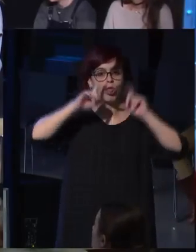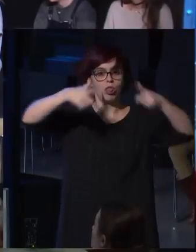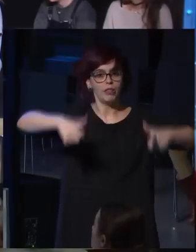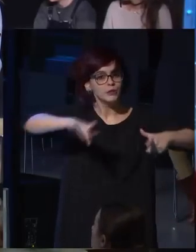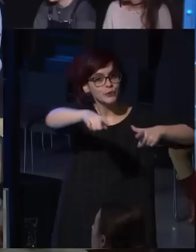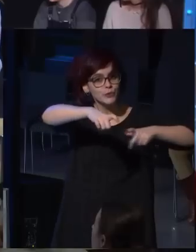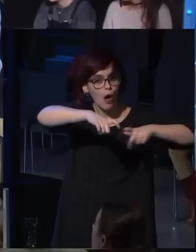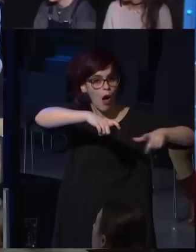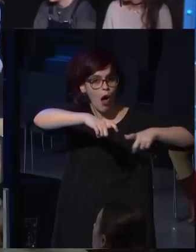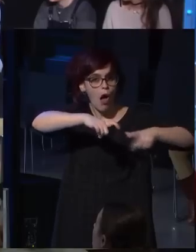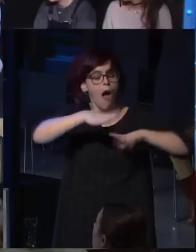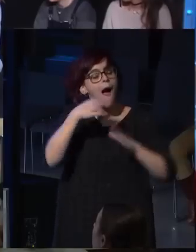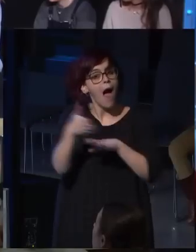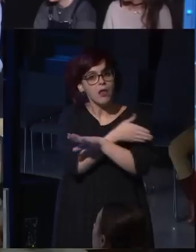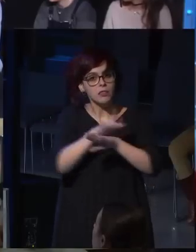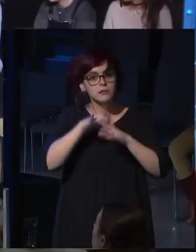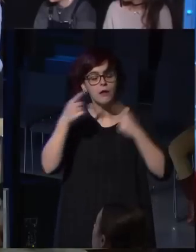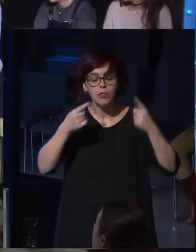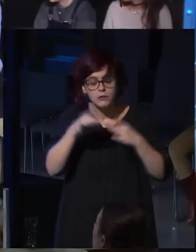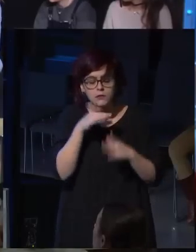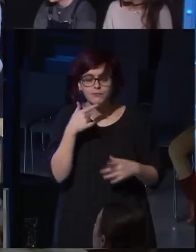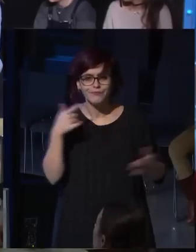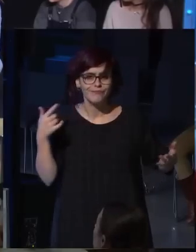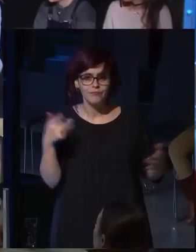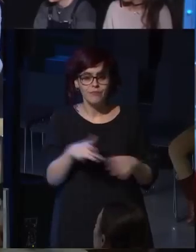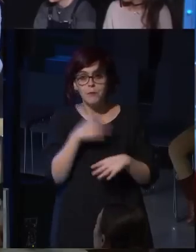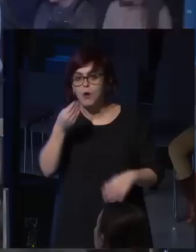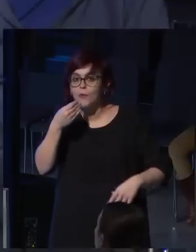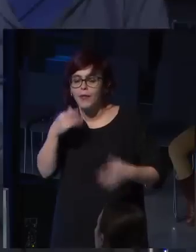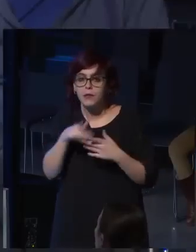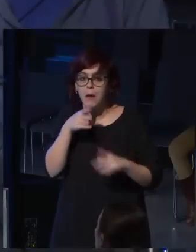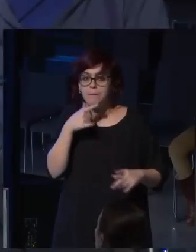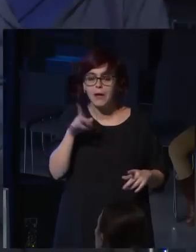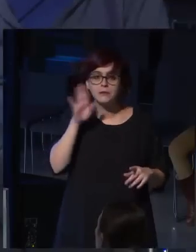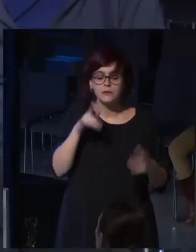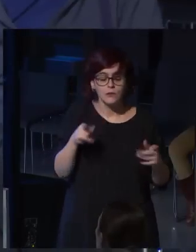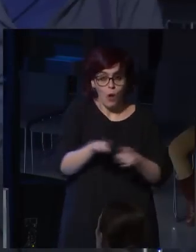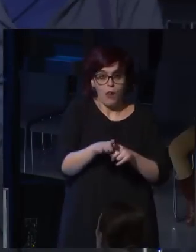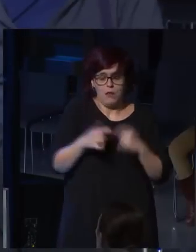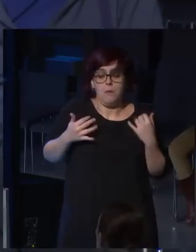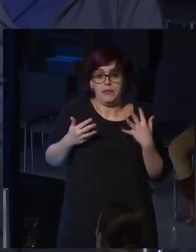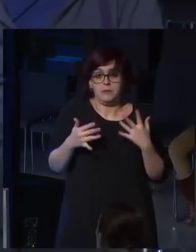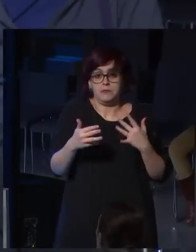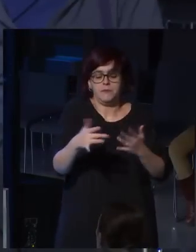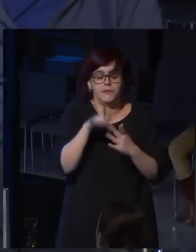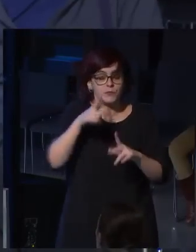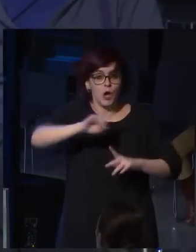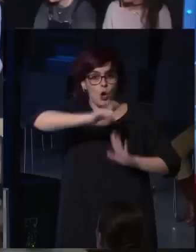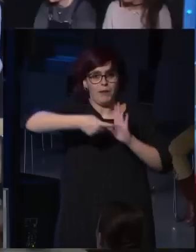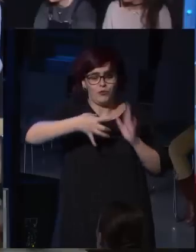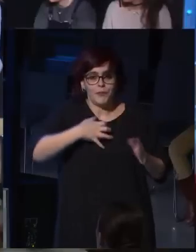antes. Y que muchas veces dices, es que he ido a comer y me he marchado antes del primer plato, sí. Porque no he escuchado el disco